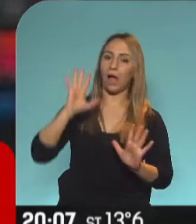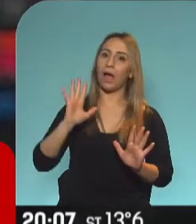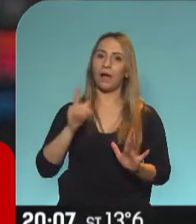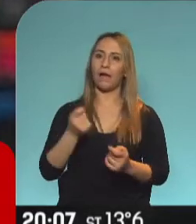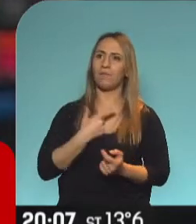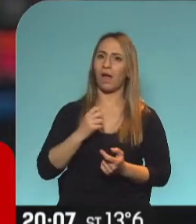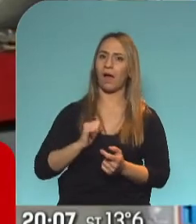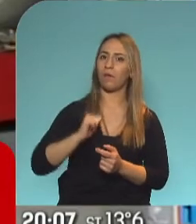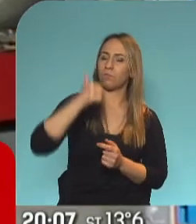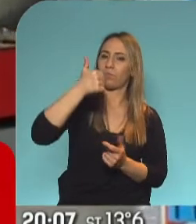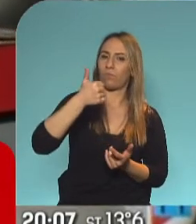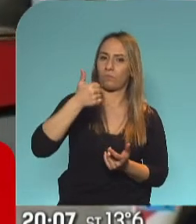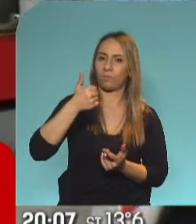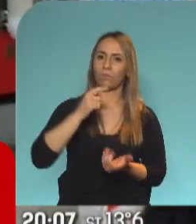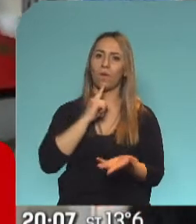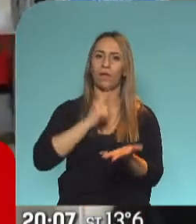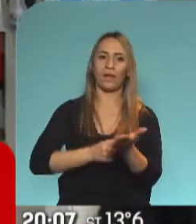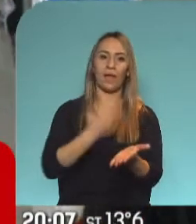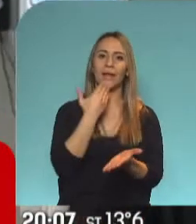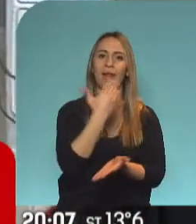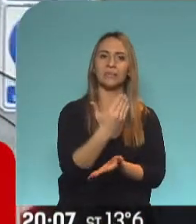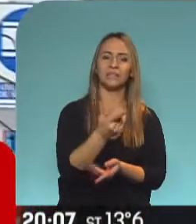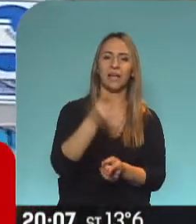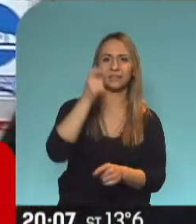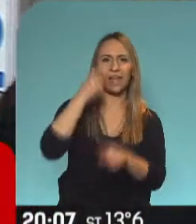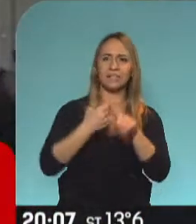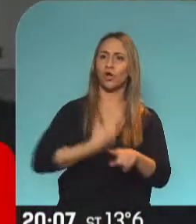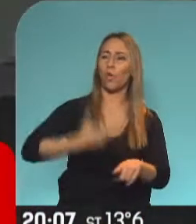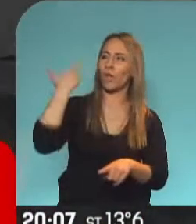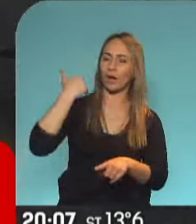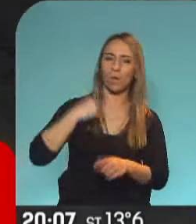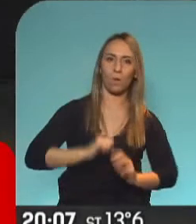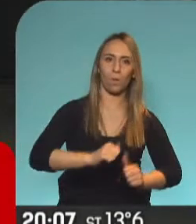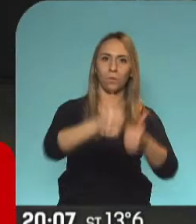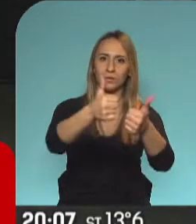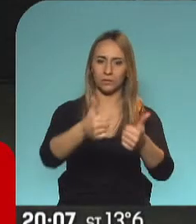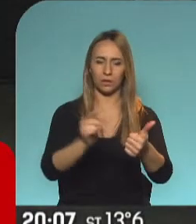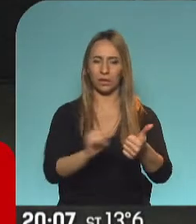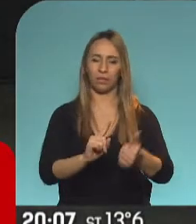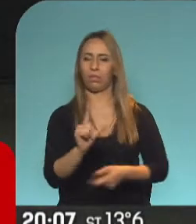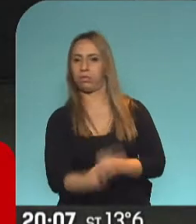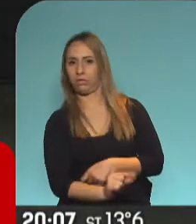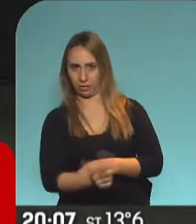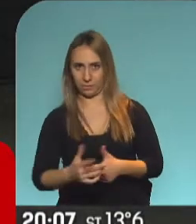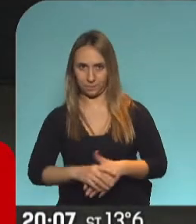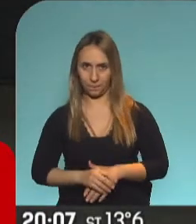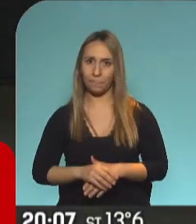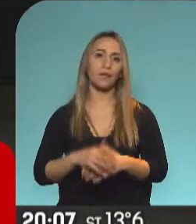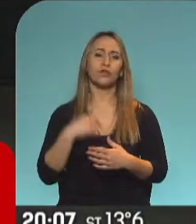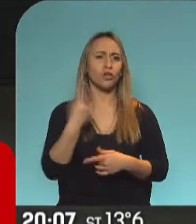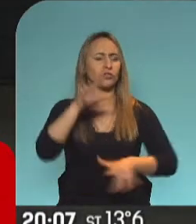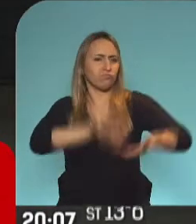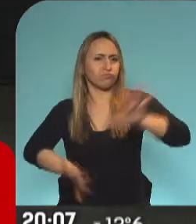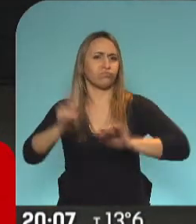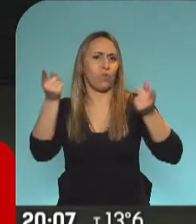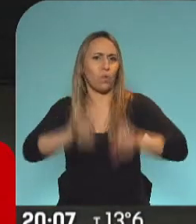beneficiaba por una medida de otro gobierno. ¿Y por qué hacemos todo esto? Porque necesitamos que los argentinos vuelvan a consumir